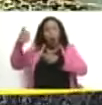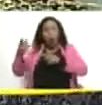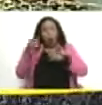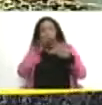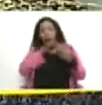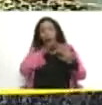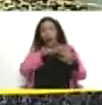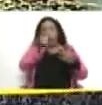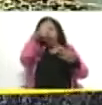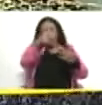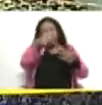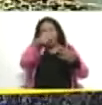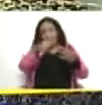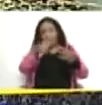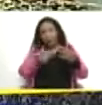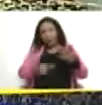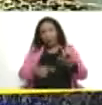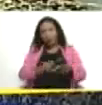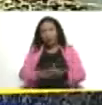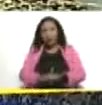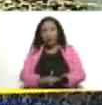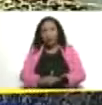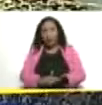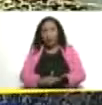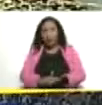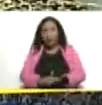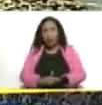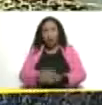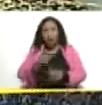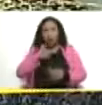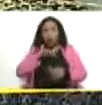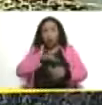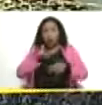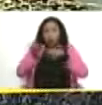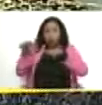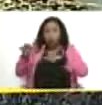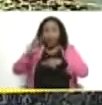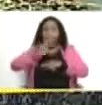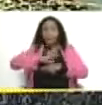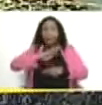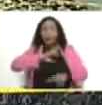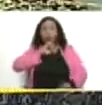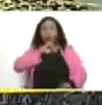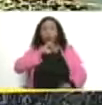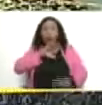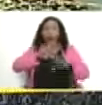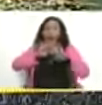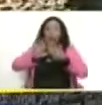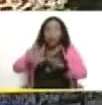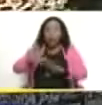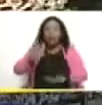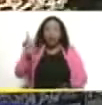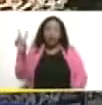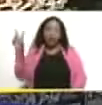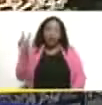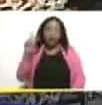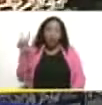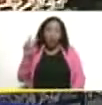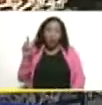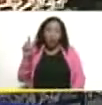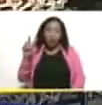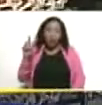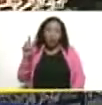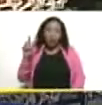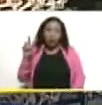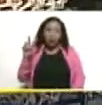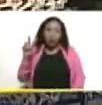Junín, Ayacucho. De ahí venimos nosotros. Y precisamente que fuera de la Academia